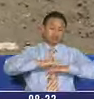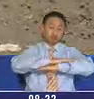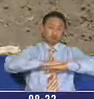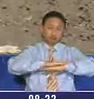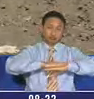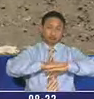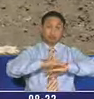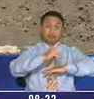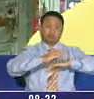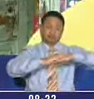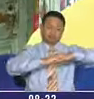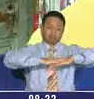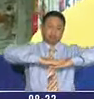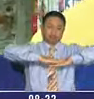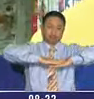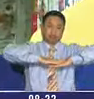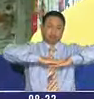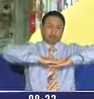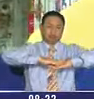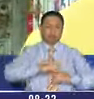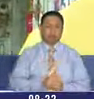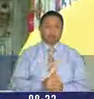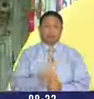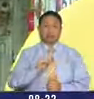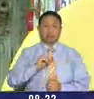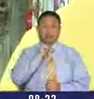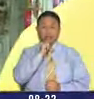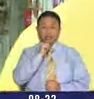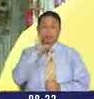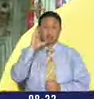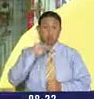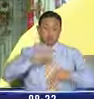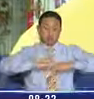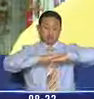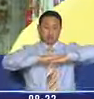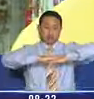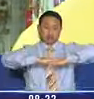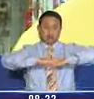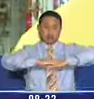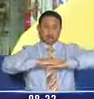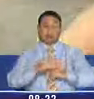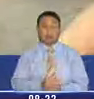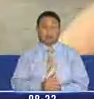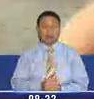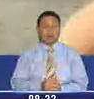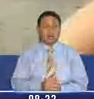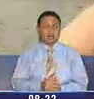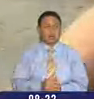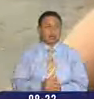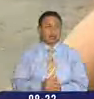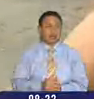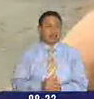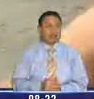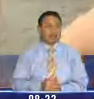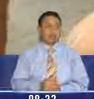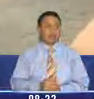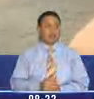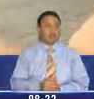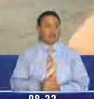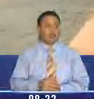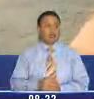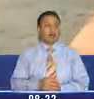quedó un gran bache. El asfalto totalmente falta. Ahora, ¿cuándo vendrá? No sé. Se levanta un polvo terrible, pero